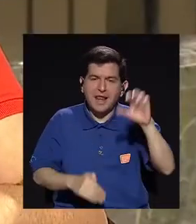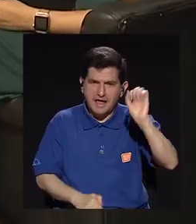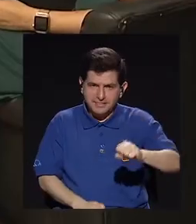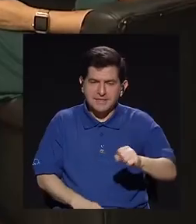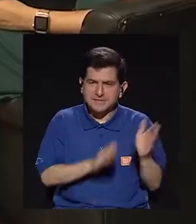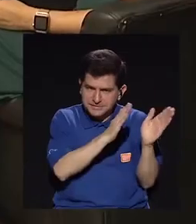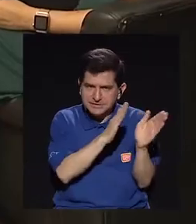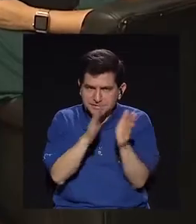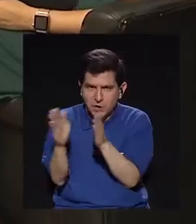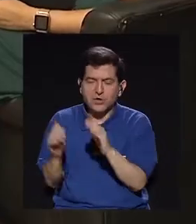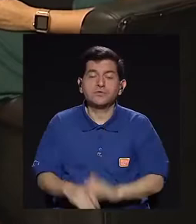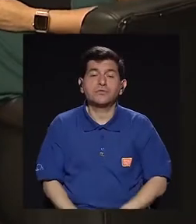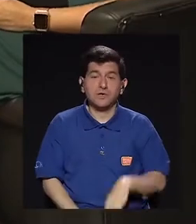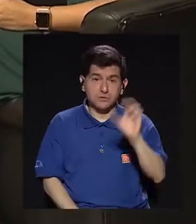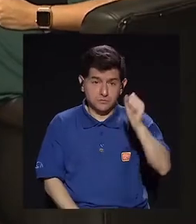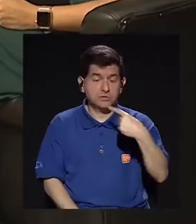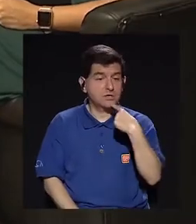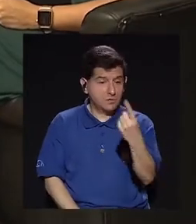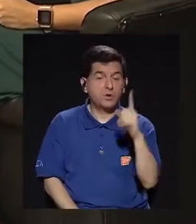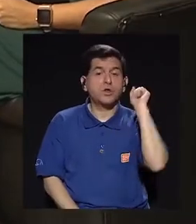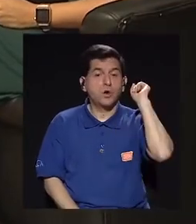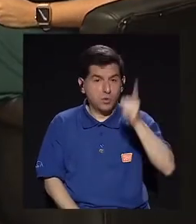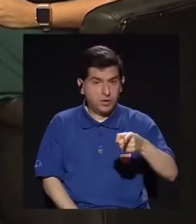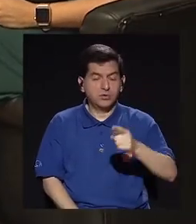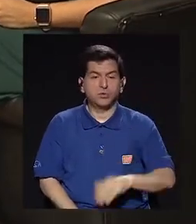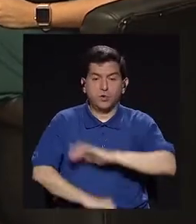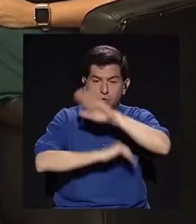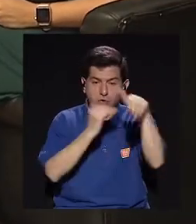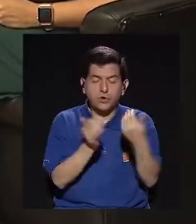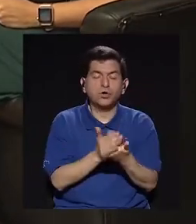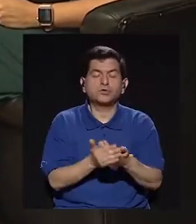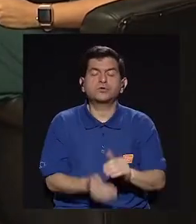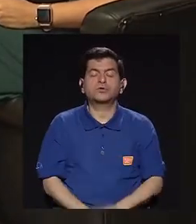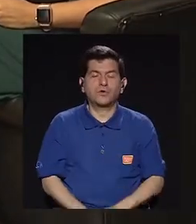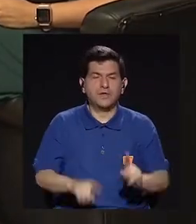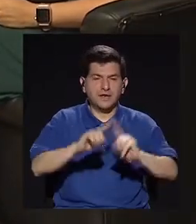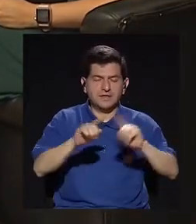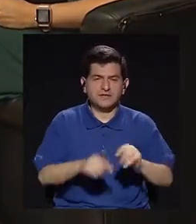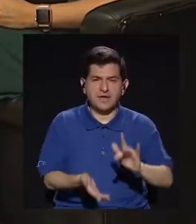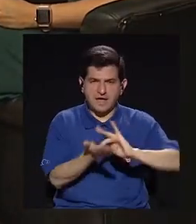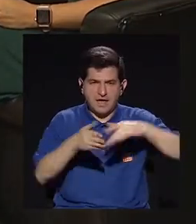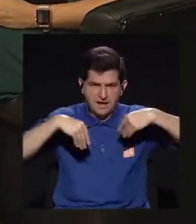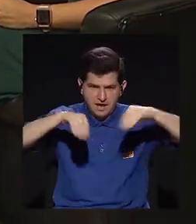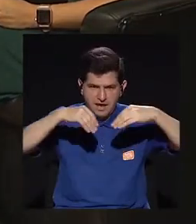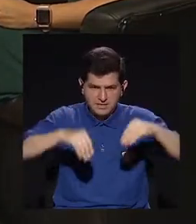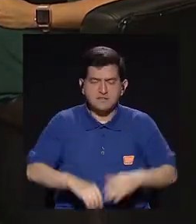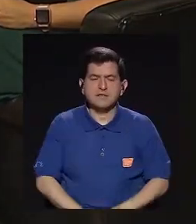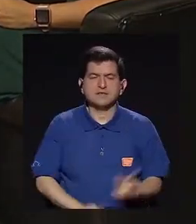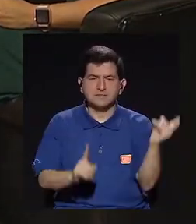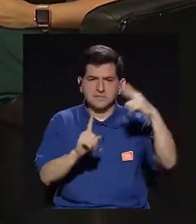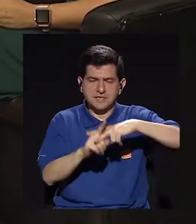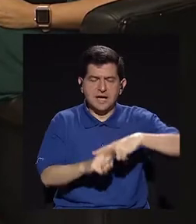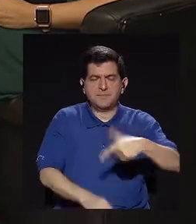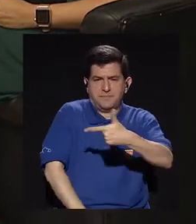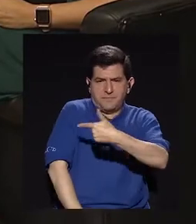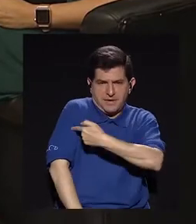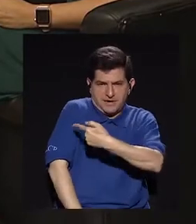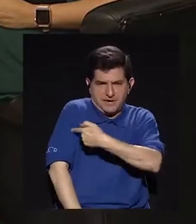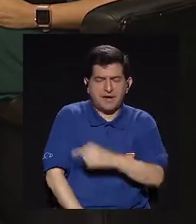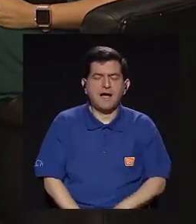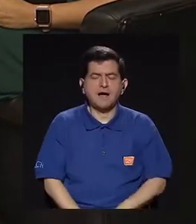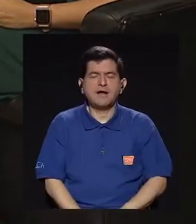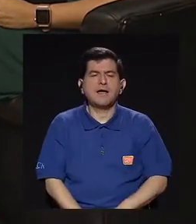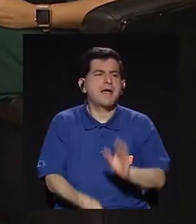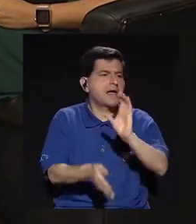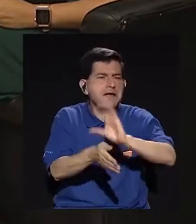está más ordenado. Sí, y como le comento, es obligatorio. Entonces, todas las farmacias que aplican vacunas, tanto a nivel privado,